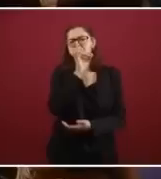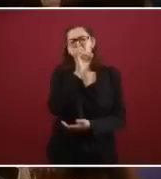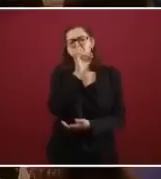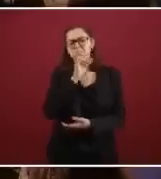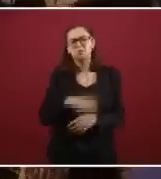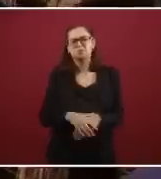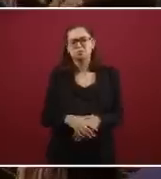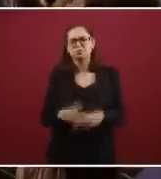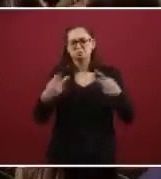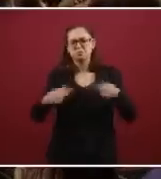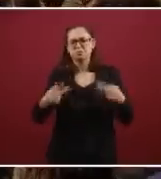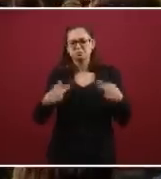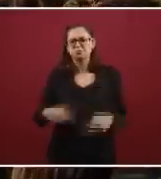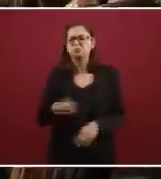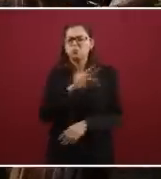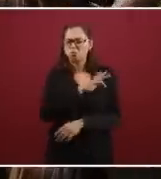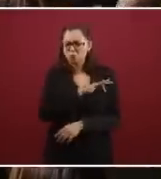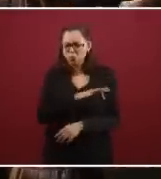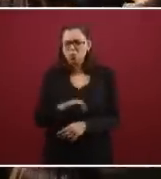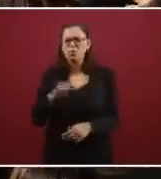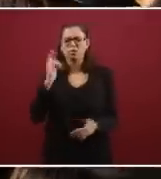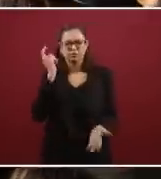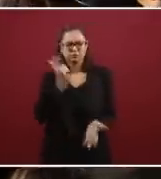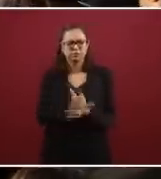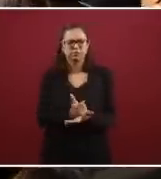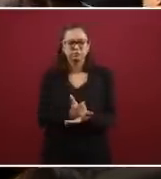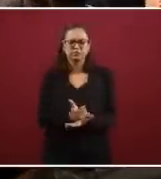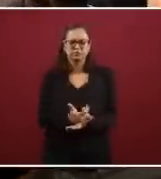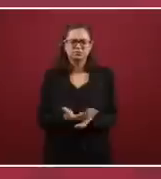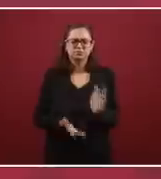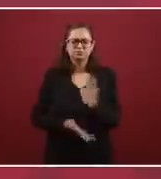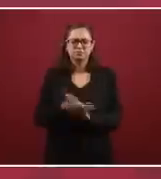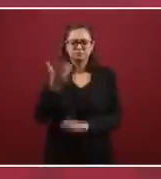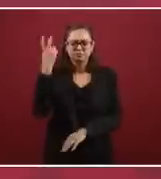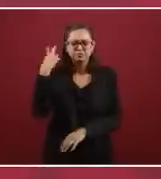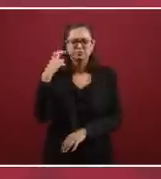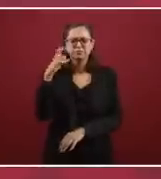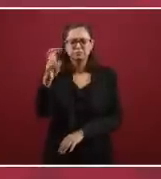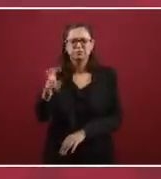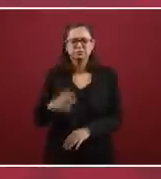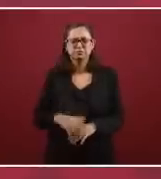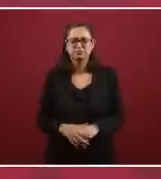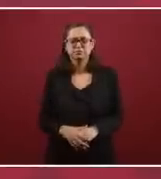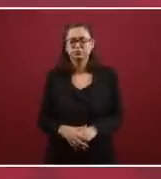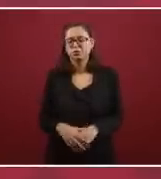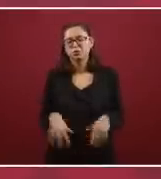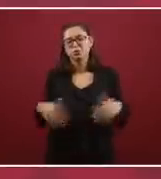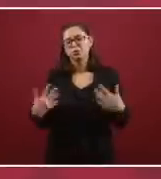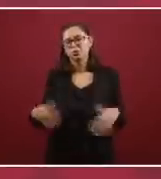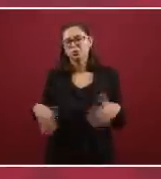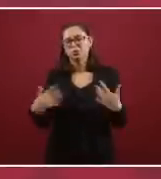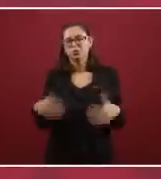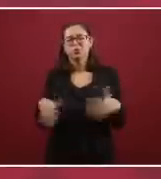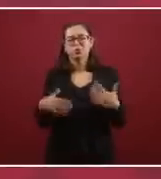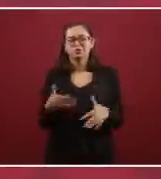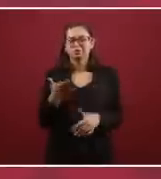pueden pagar ese viaje. Yo lo celebro mucho